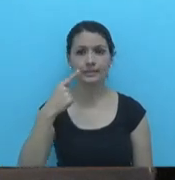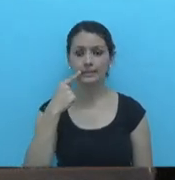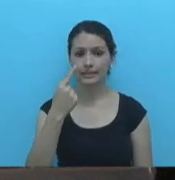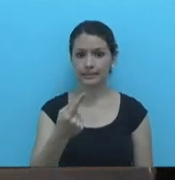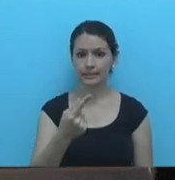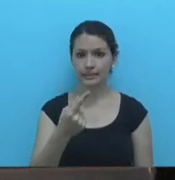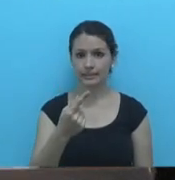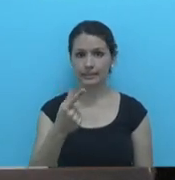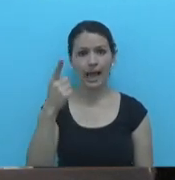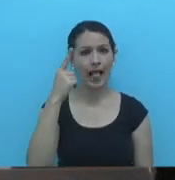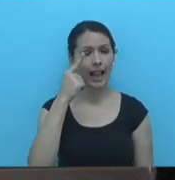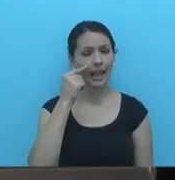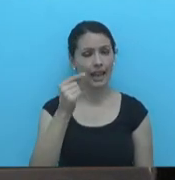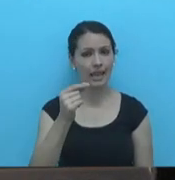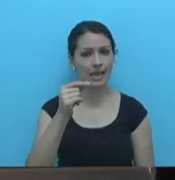que es el Día de la Soberanía.